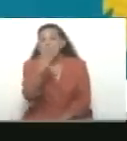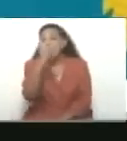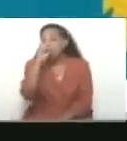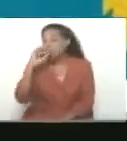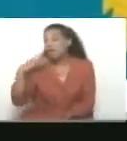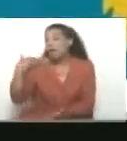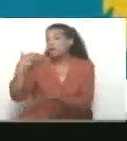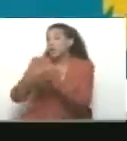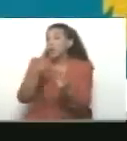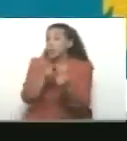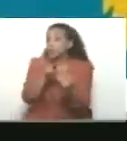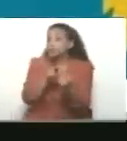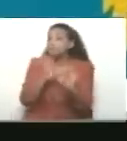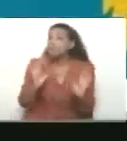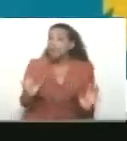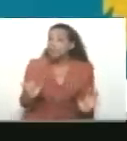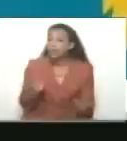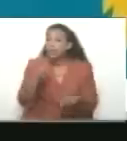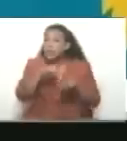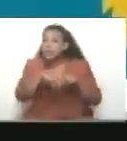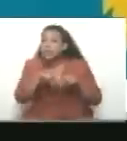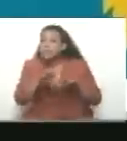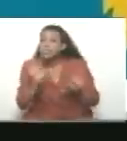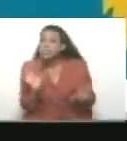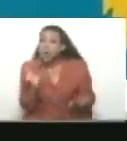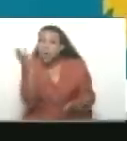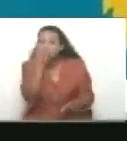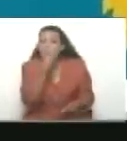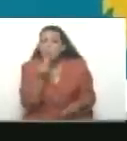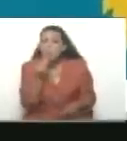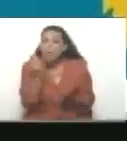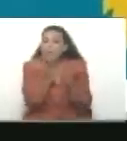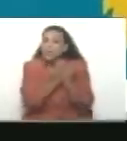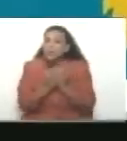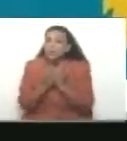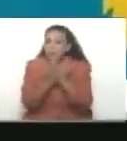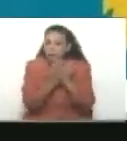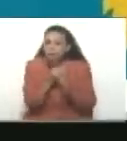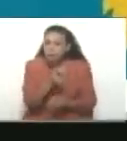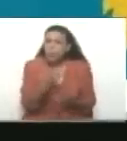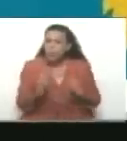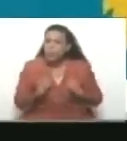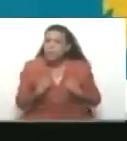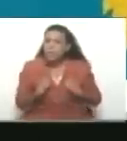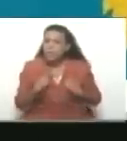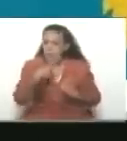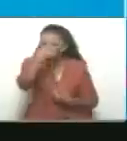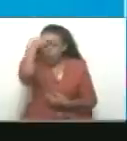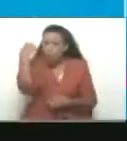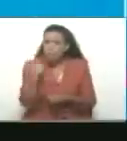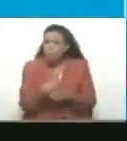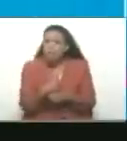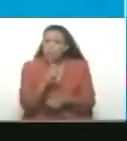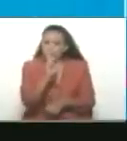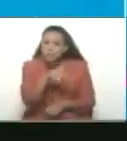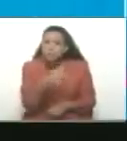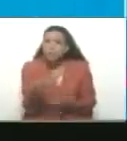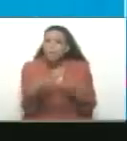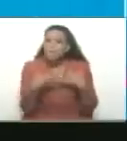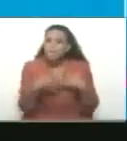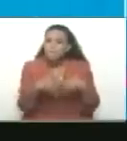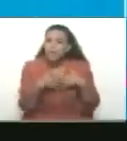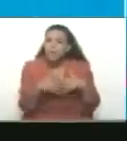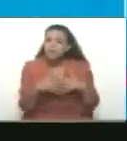años eres un joven estudiado ahí eres un obrero de las empresas